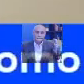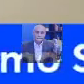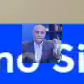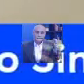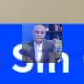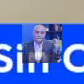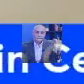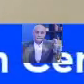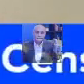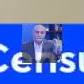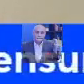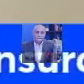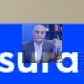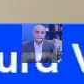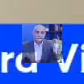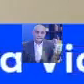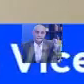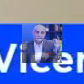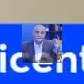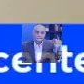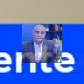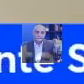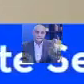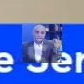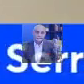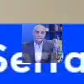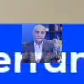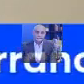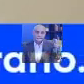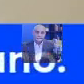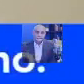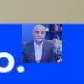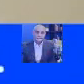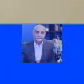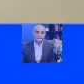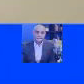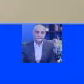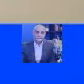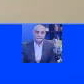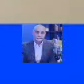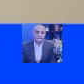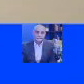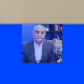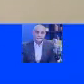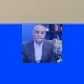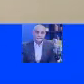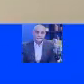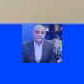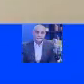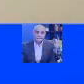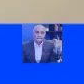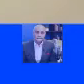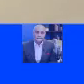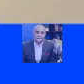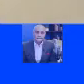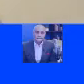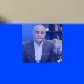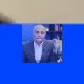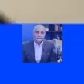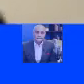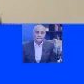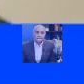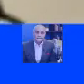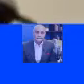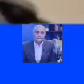a la unidad al interior del movimiento, que no nos divida la oposición, Vicente. Marcelo. Oye,